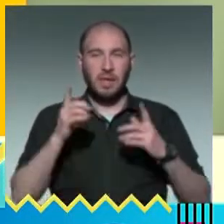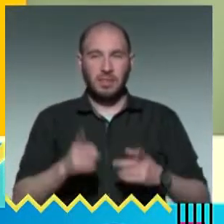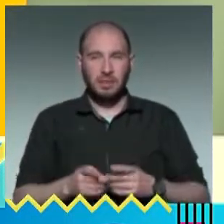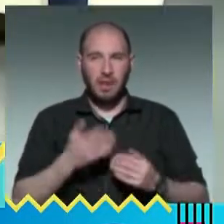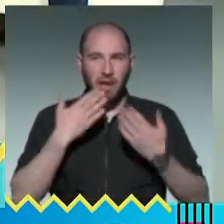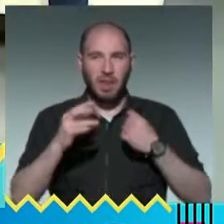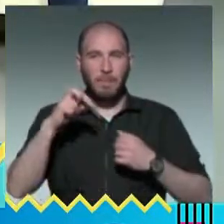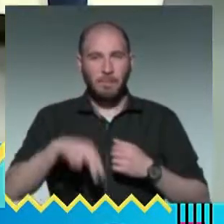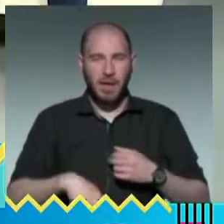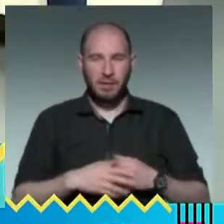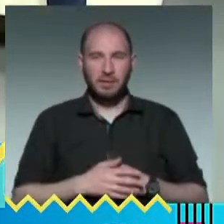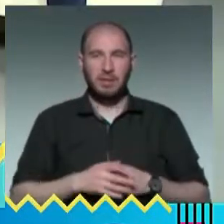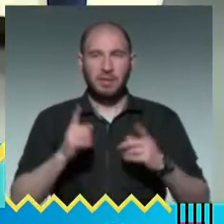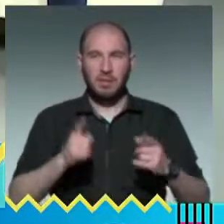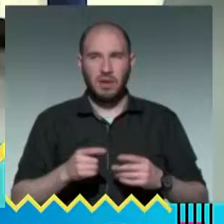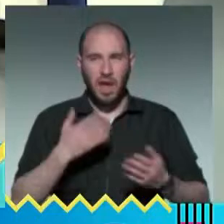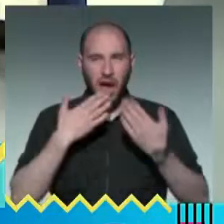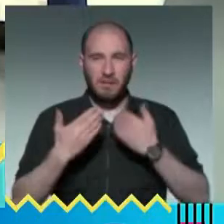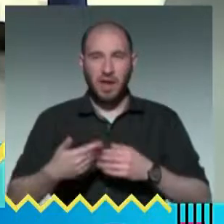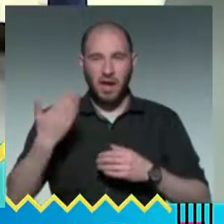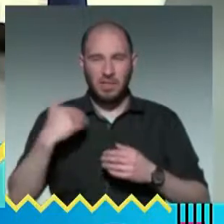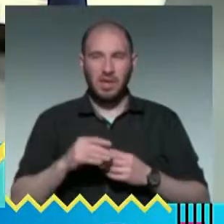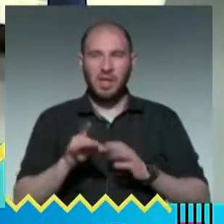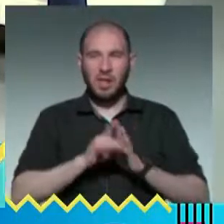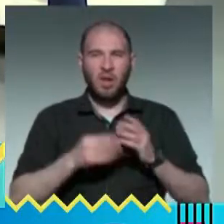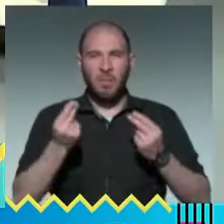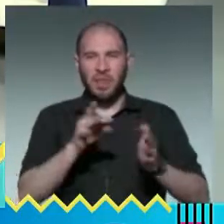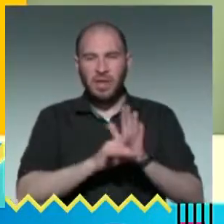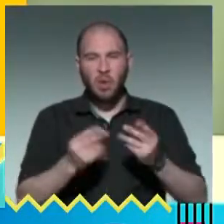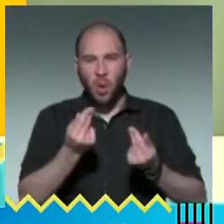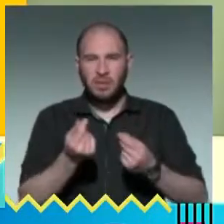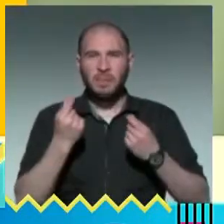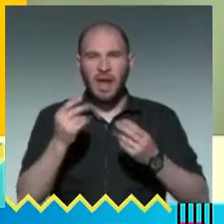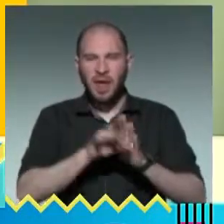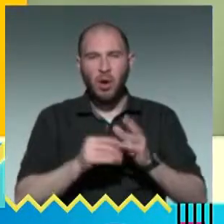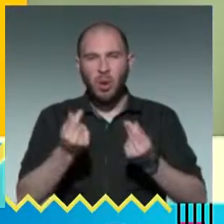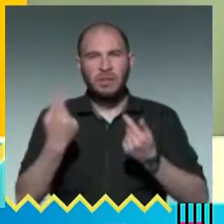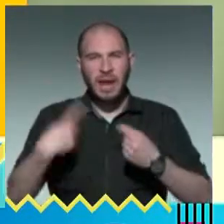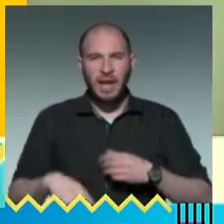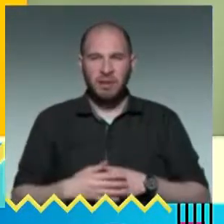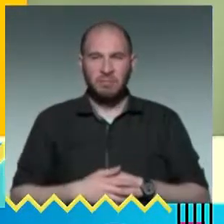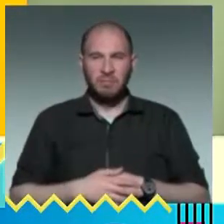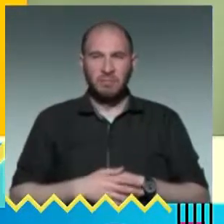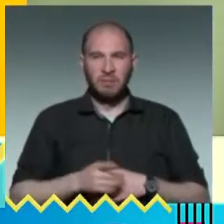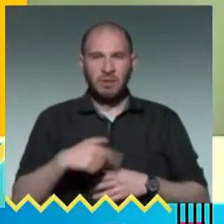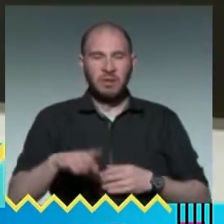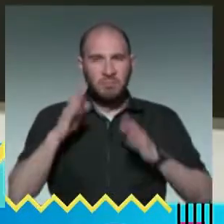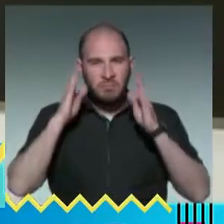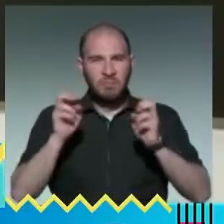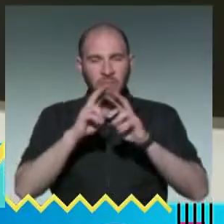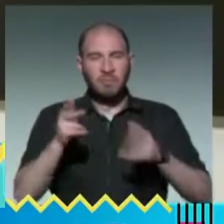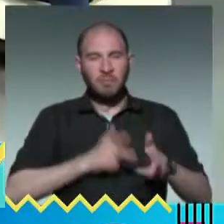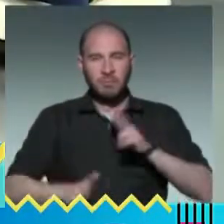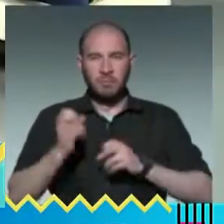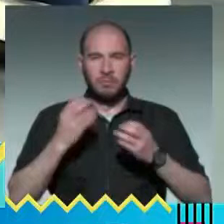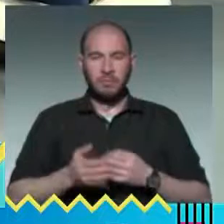podemos hablar de planificación, podemos hablar de lo que hablábamos recién de los datos, cómo utilizamos los datos, para qué utilizamos los datos, qué es lo que estamos pensando en materia de movilidad,